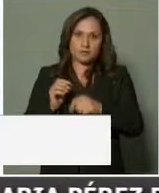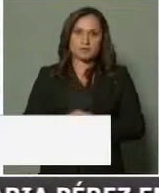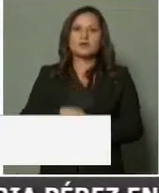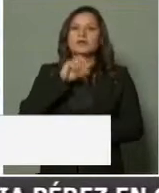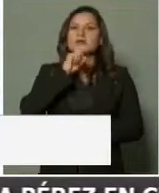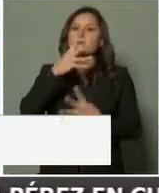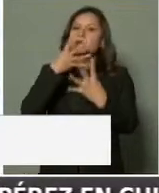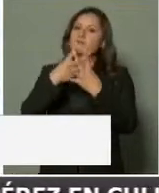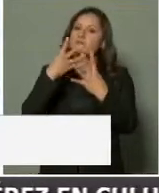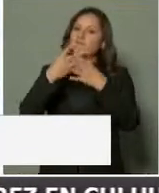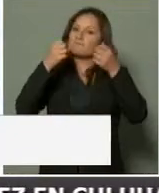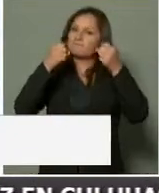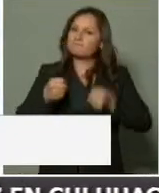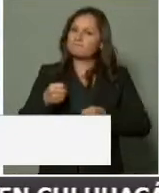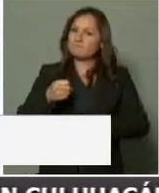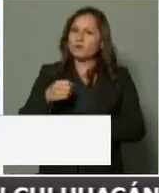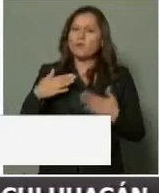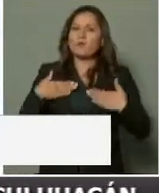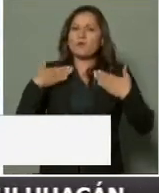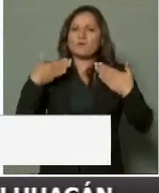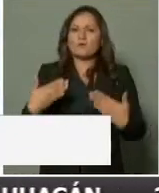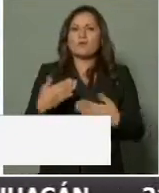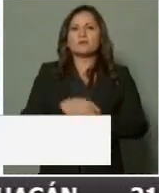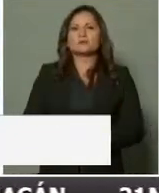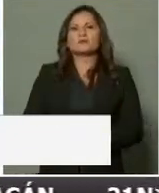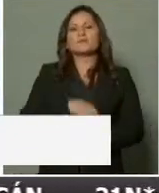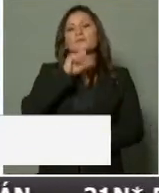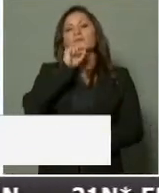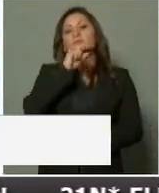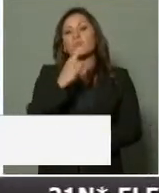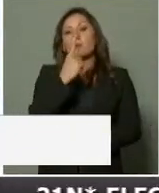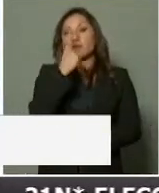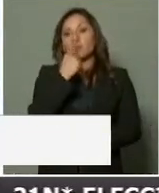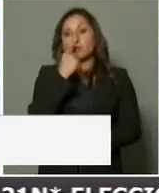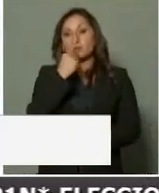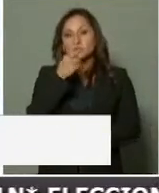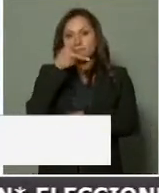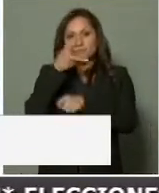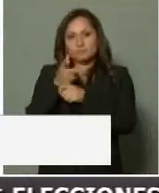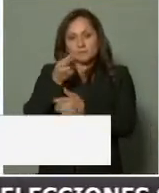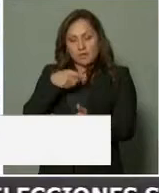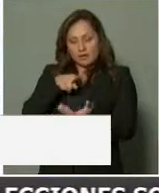penitenciario, cámaras en los uniformes de los cuerpos de seguridad,